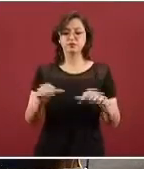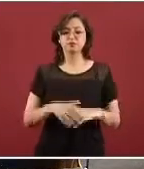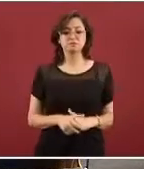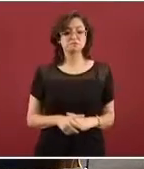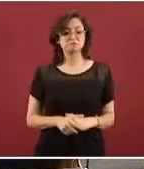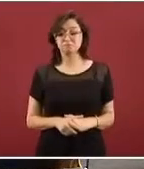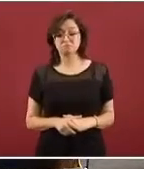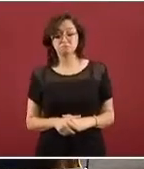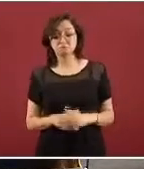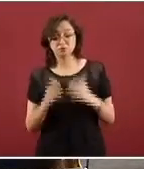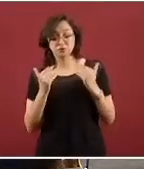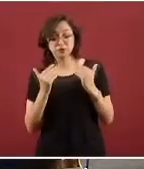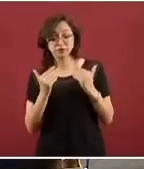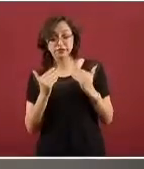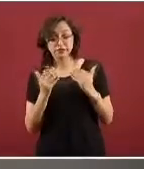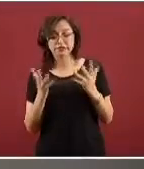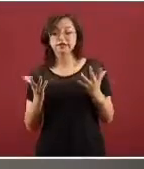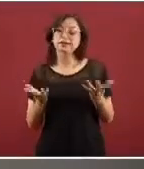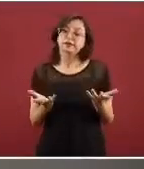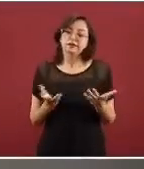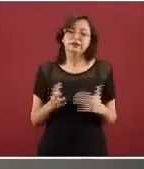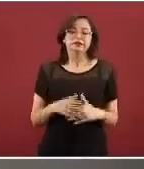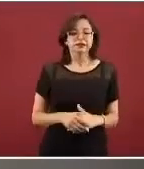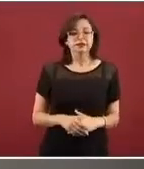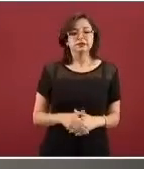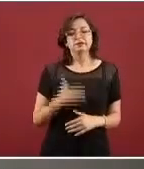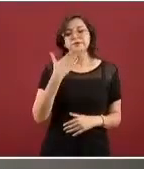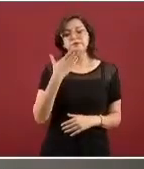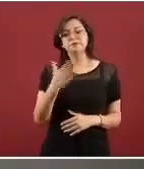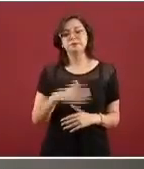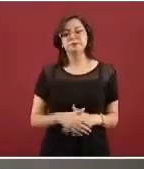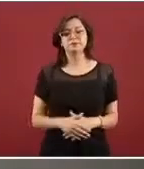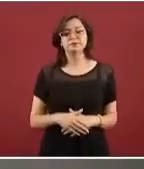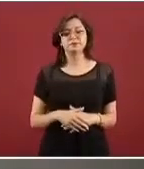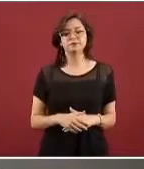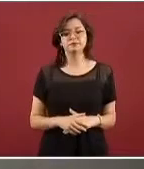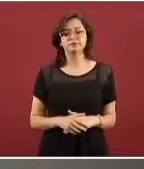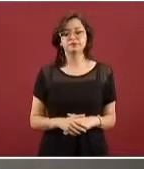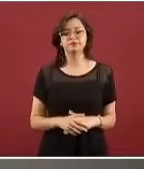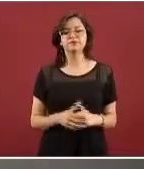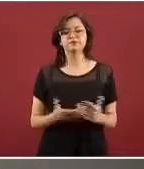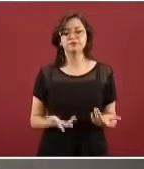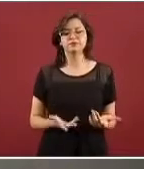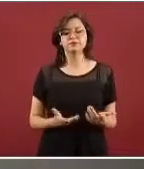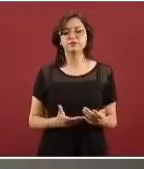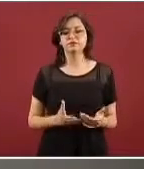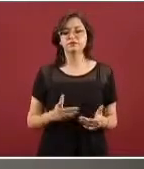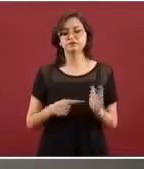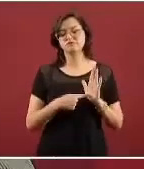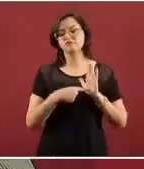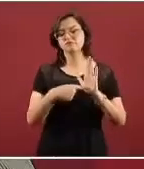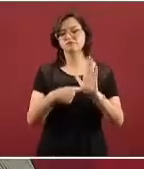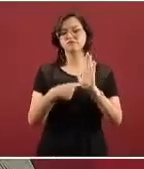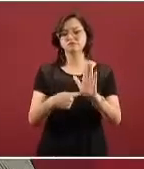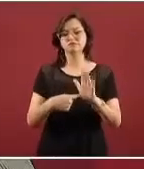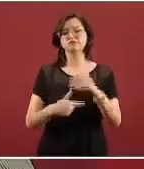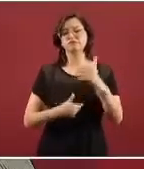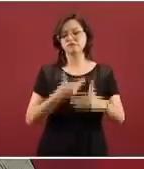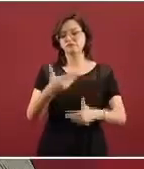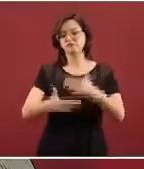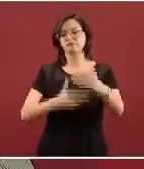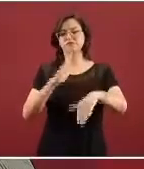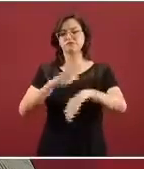Bien, este es el preámbulo que les traigo hoy y desde luego lo podemos ir haciendo